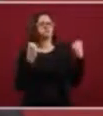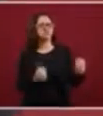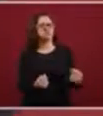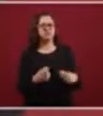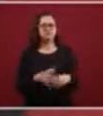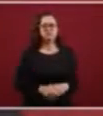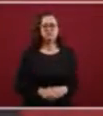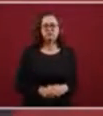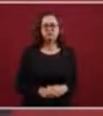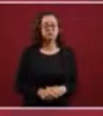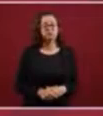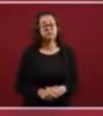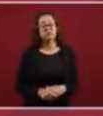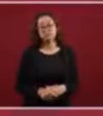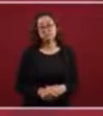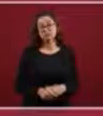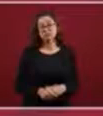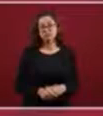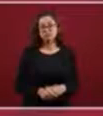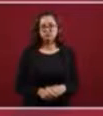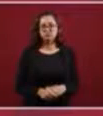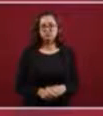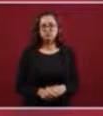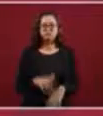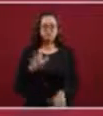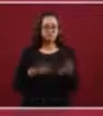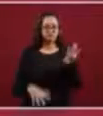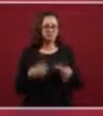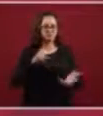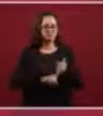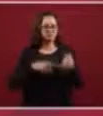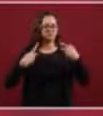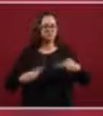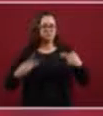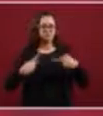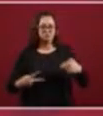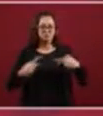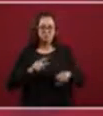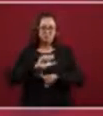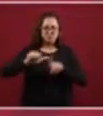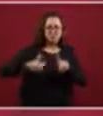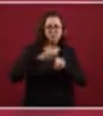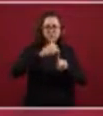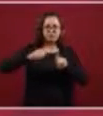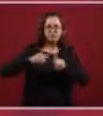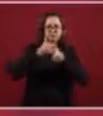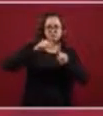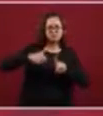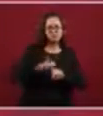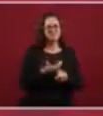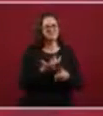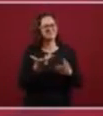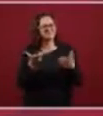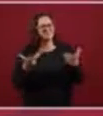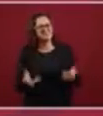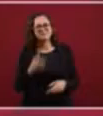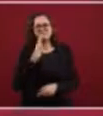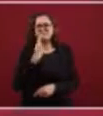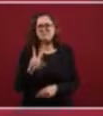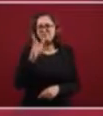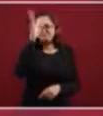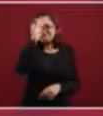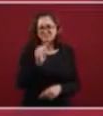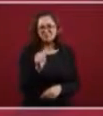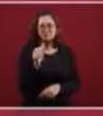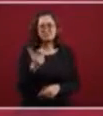Y a veces hasta con ayudantes. Mejor que se pongan de acuerdo los presidentes municipales y se vayan en un